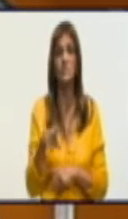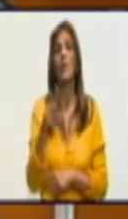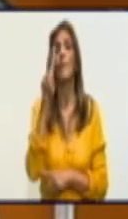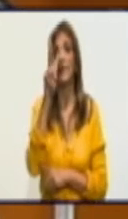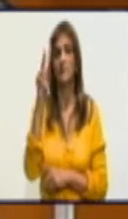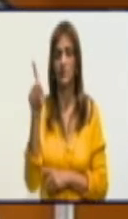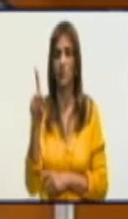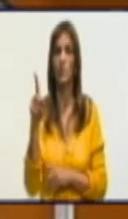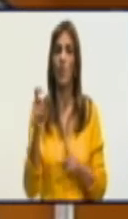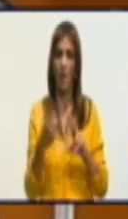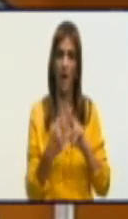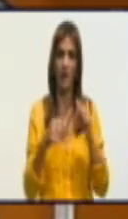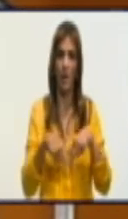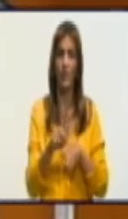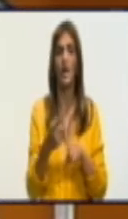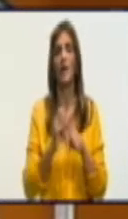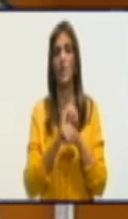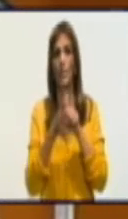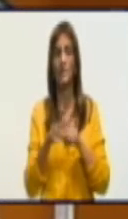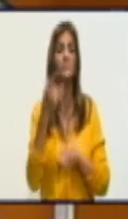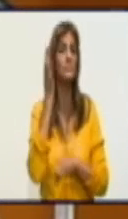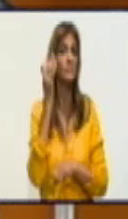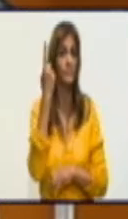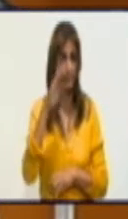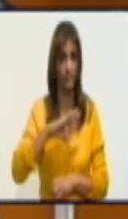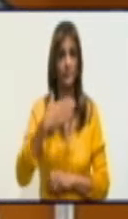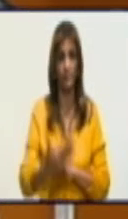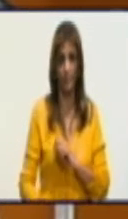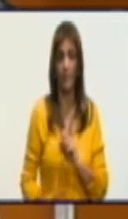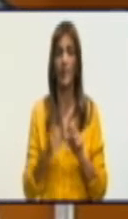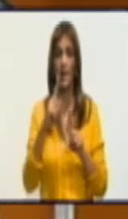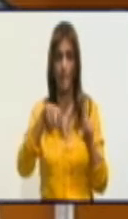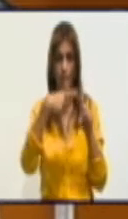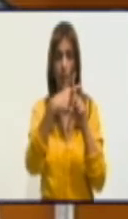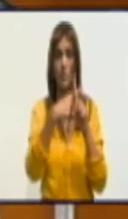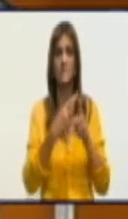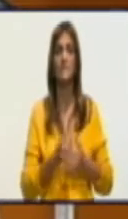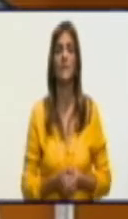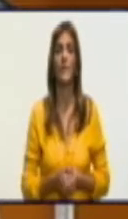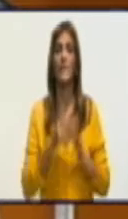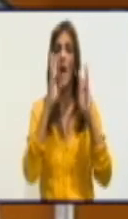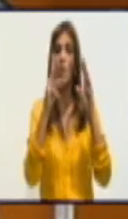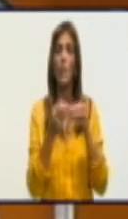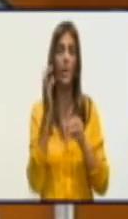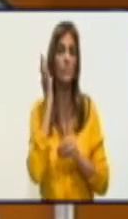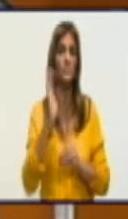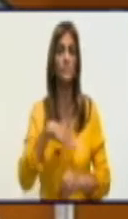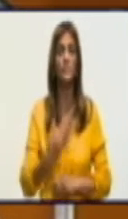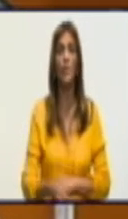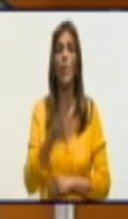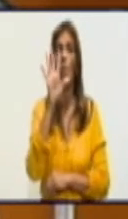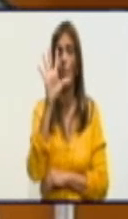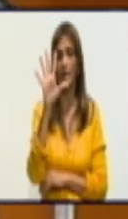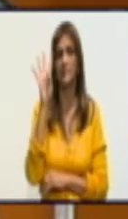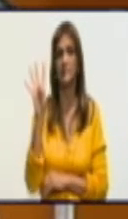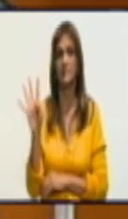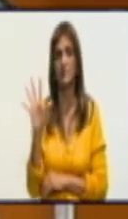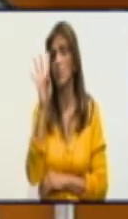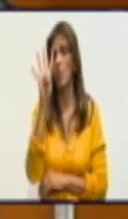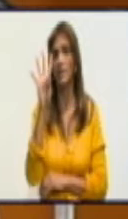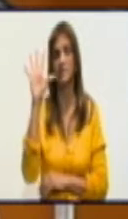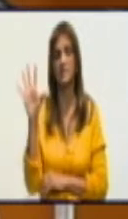en el día tuvimos un reporte de una confirmada, tenemos en el acumulado 45 y activa tenemos 2. Y puérpera pues